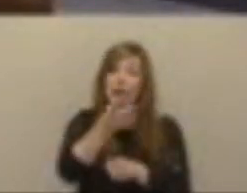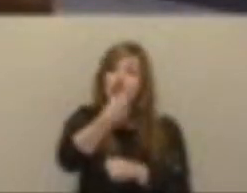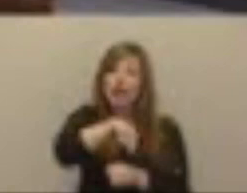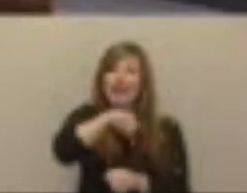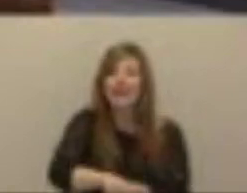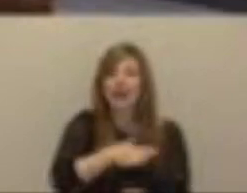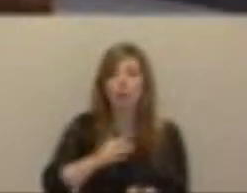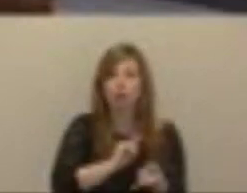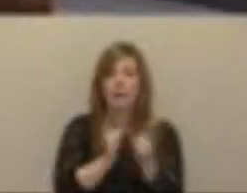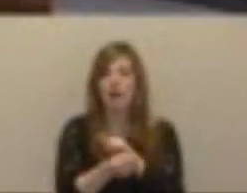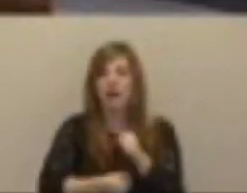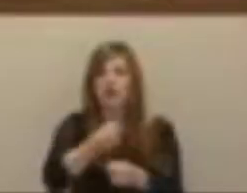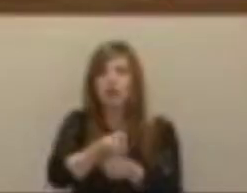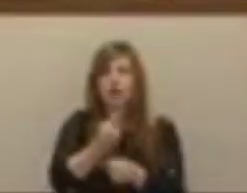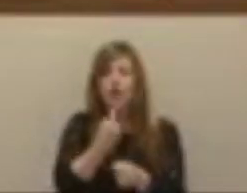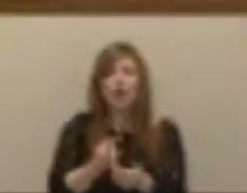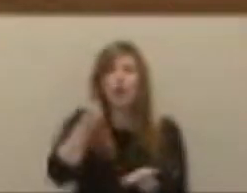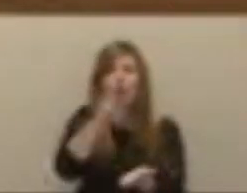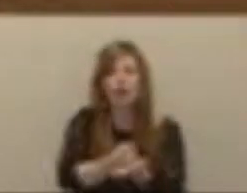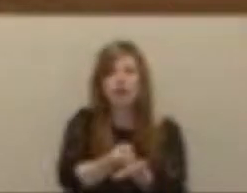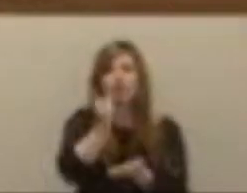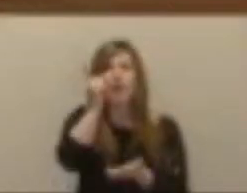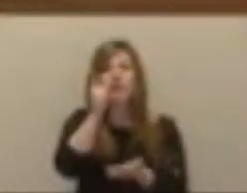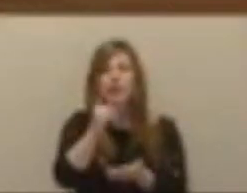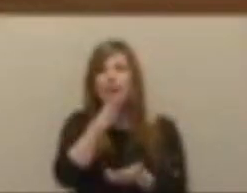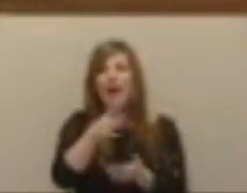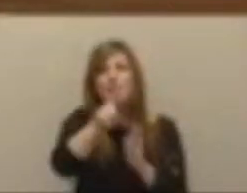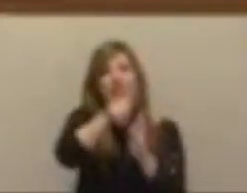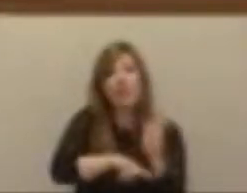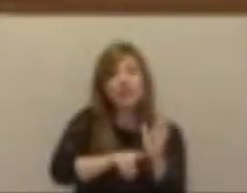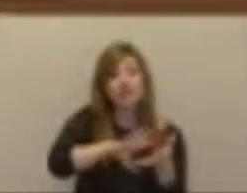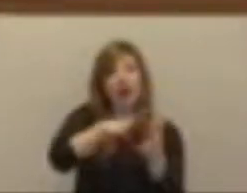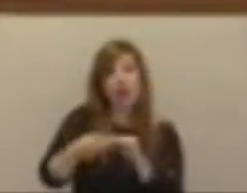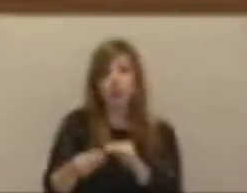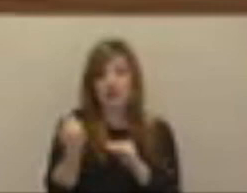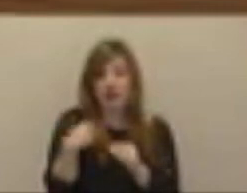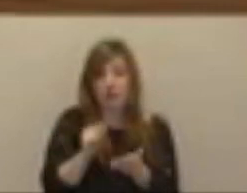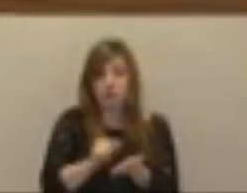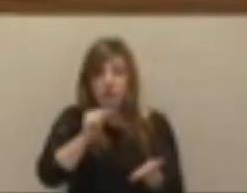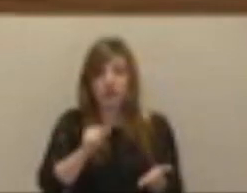cambiarla. Insisto, no solamente la inquiero para que tomen las medidas inmediatas y